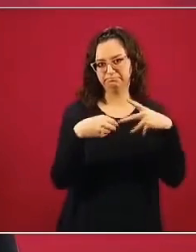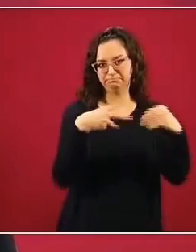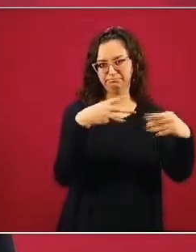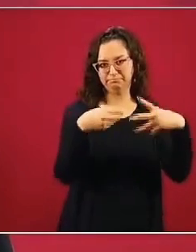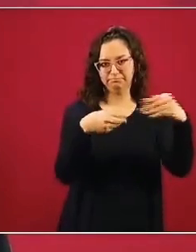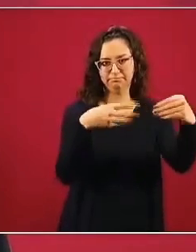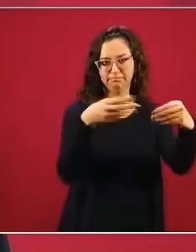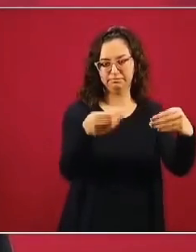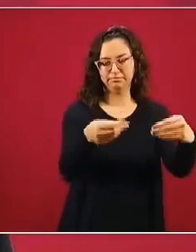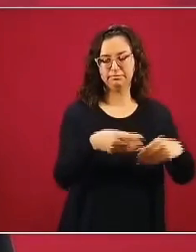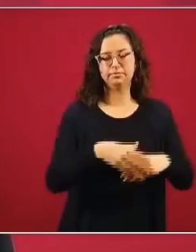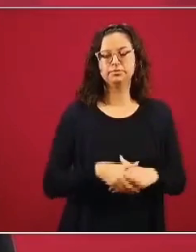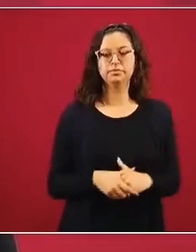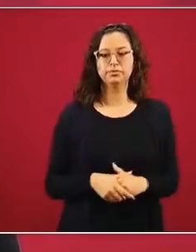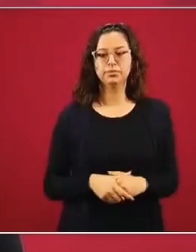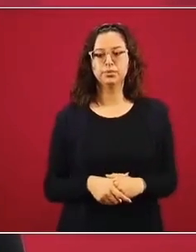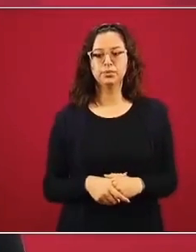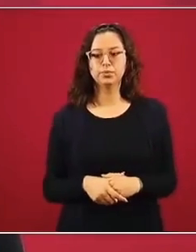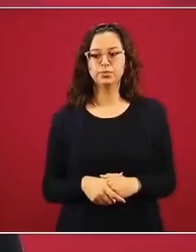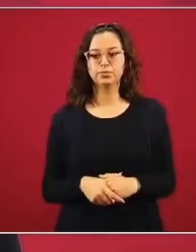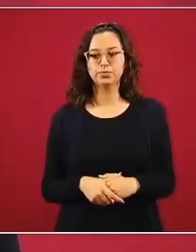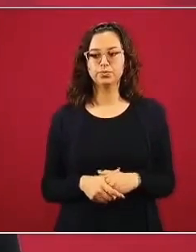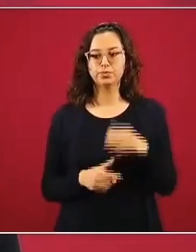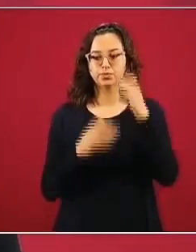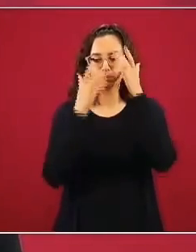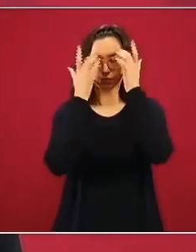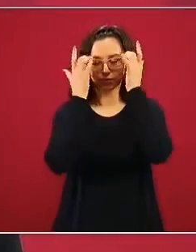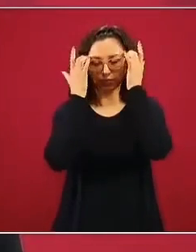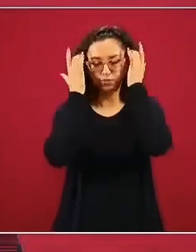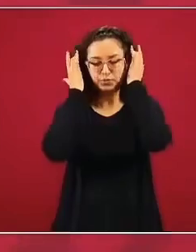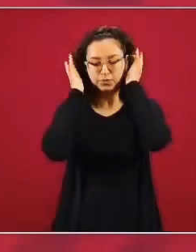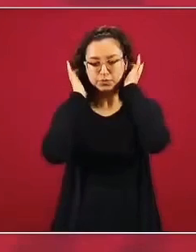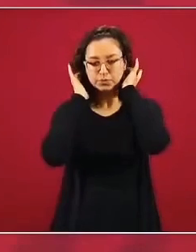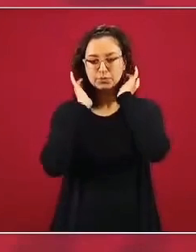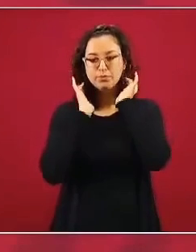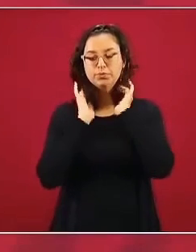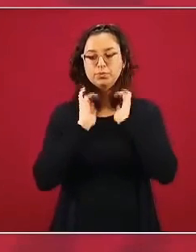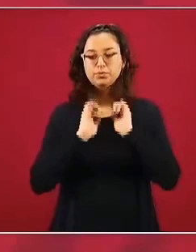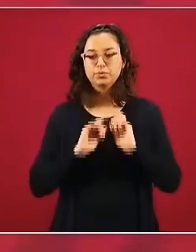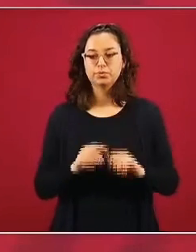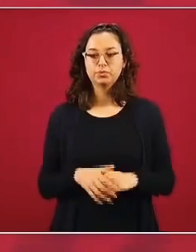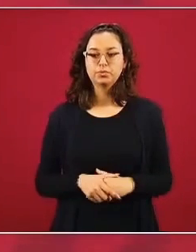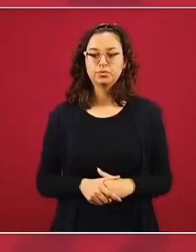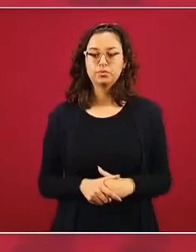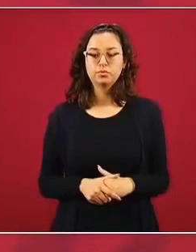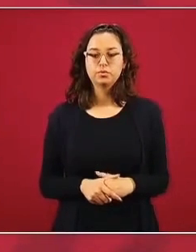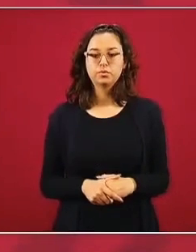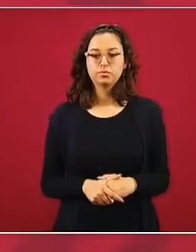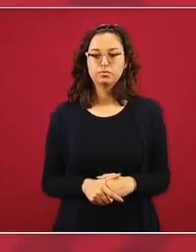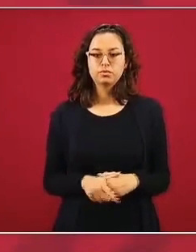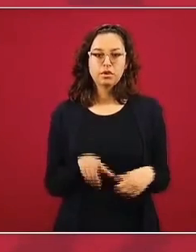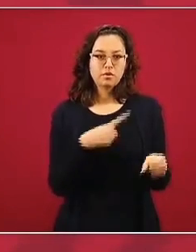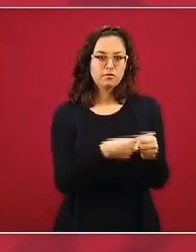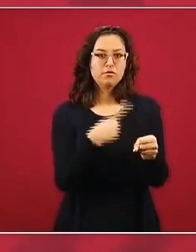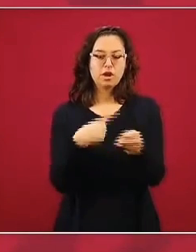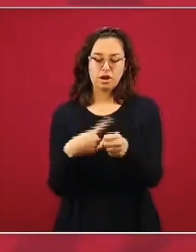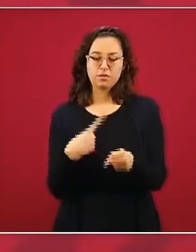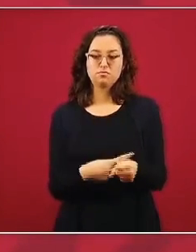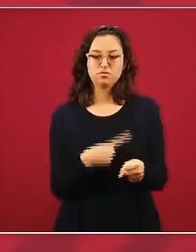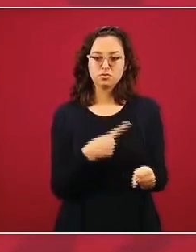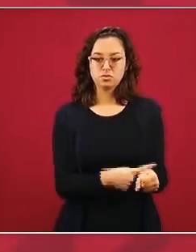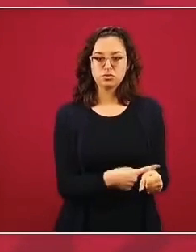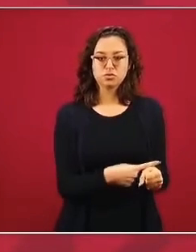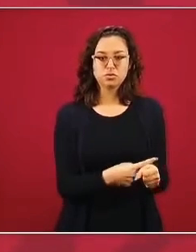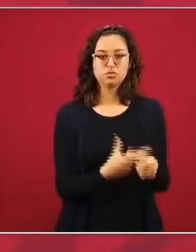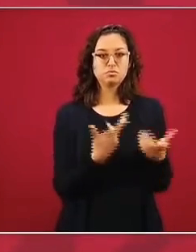en el número de infectados, de casos.